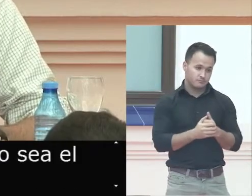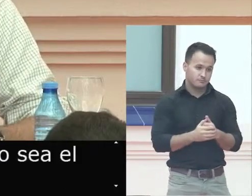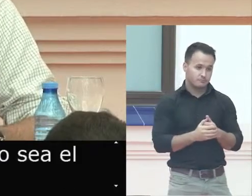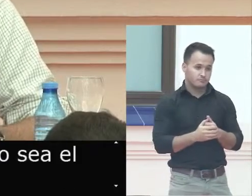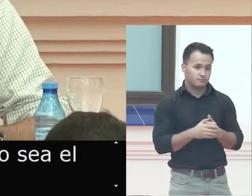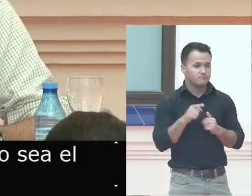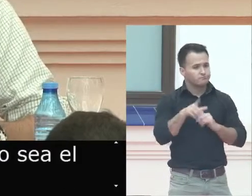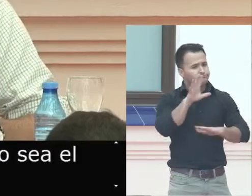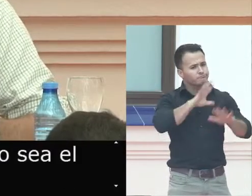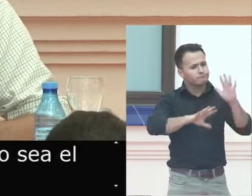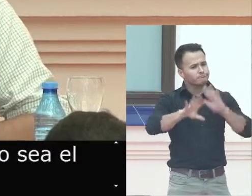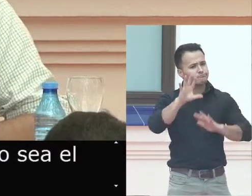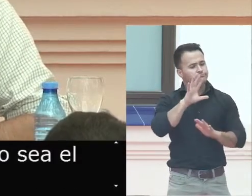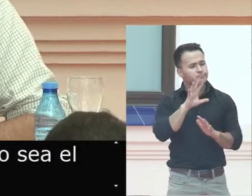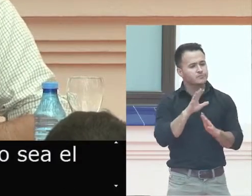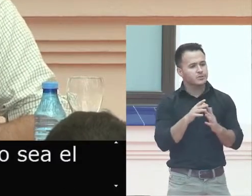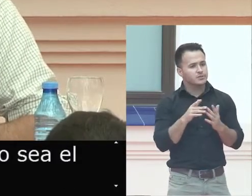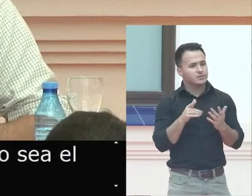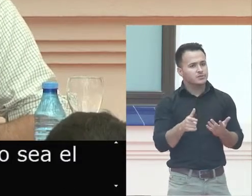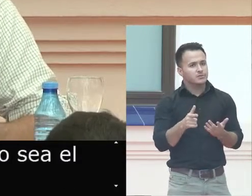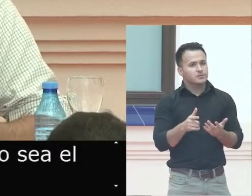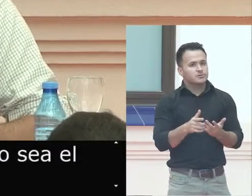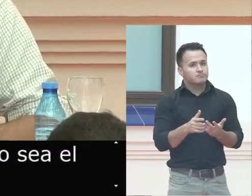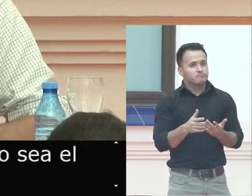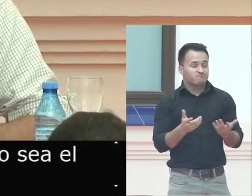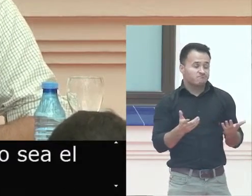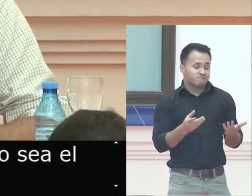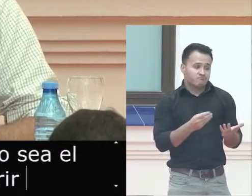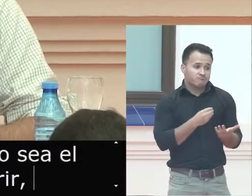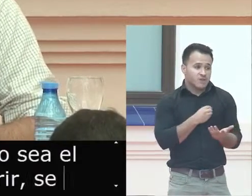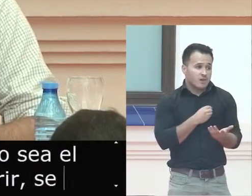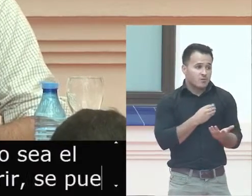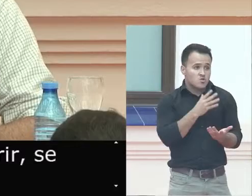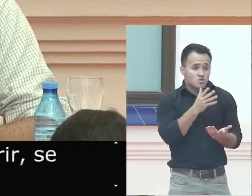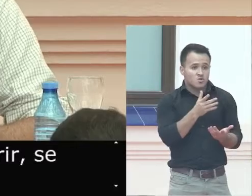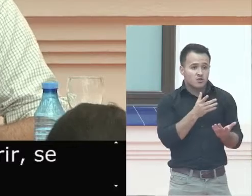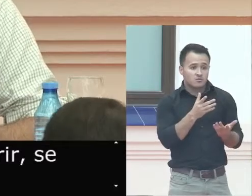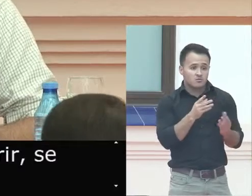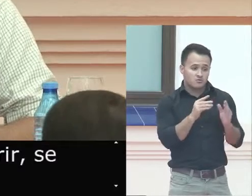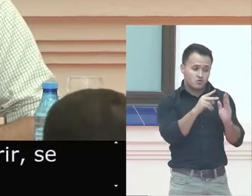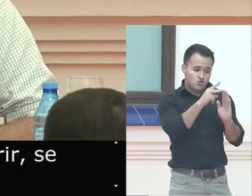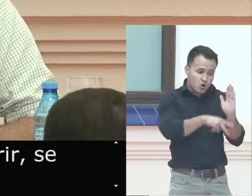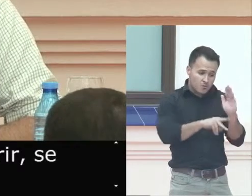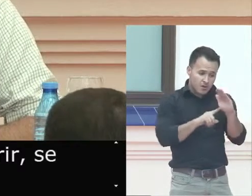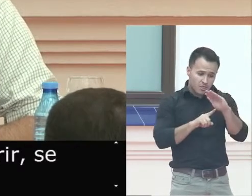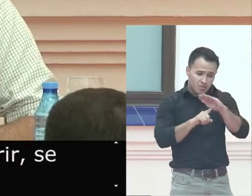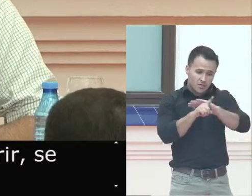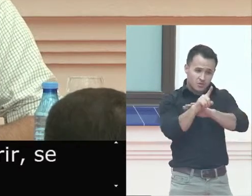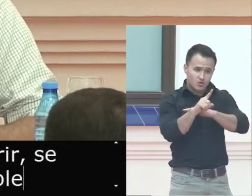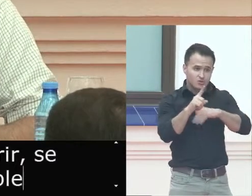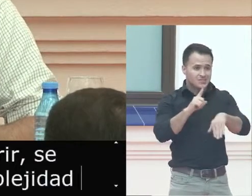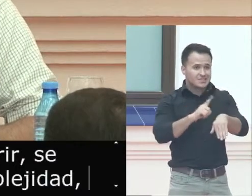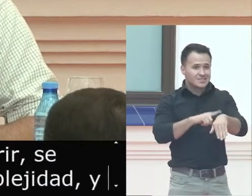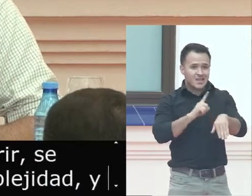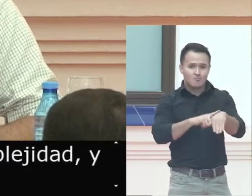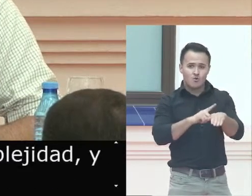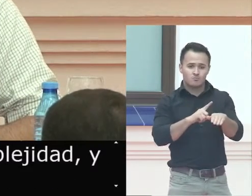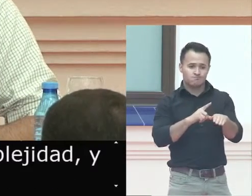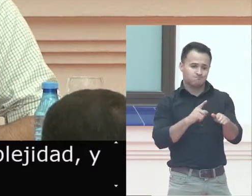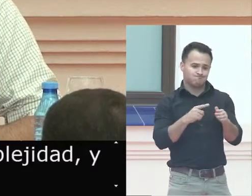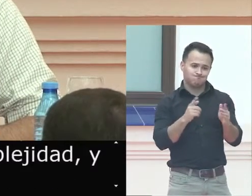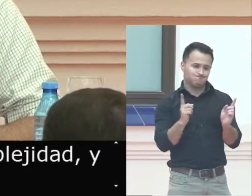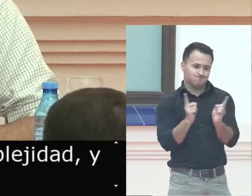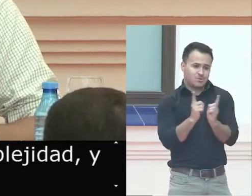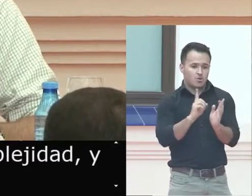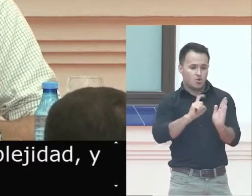Esto tiene su complejidad y es algo que, por desgracia, en el tiempo de desarrollo de la norma no se pudo completar y